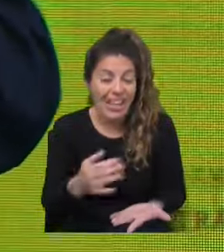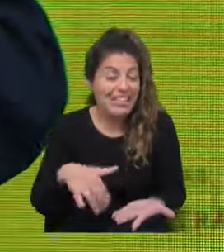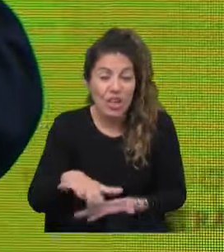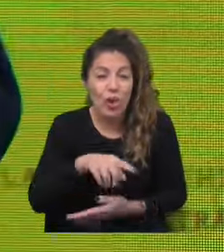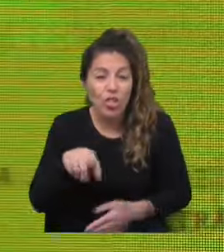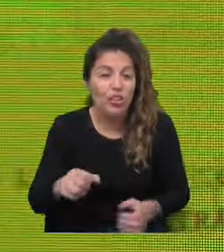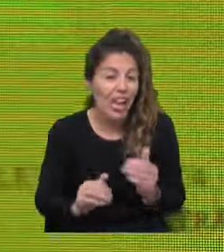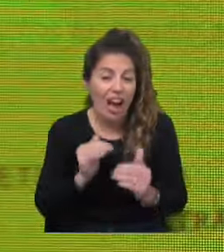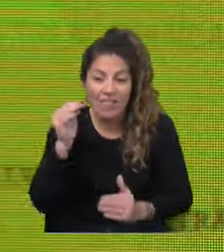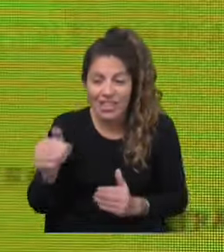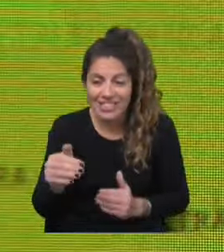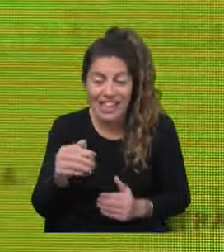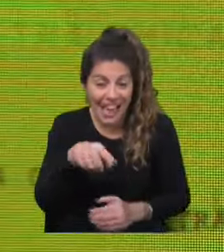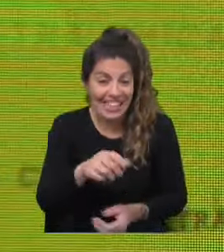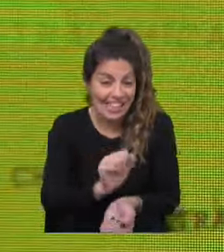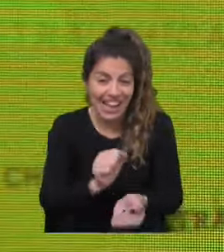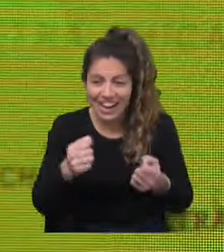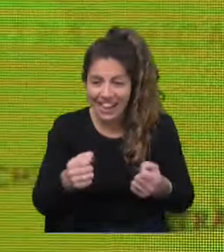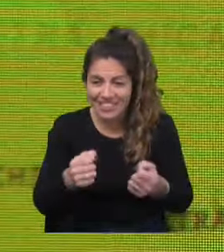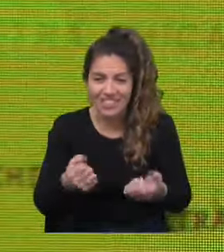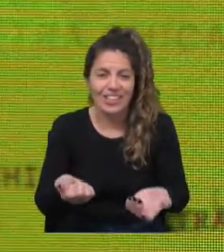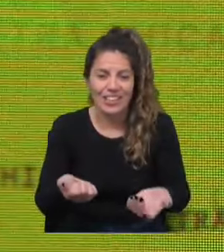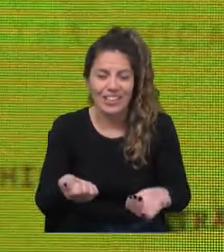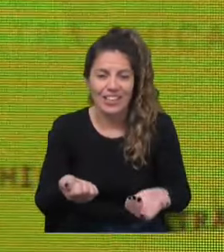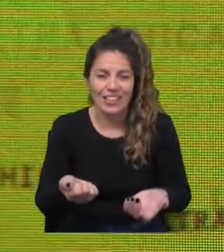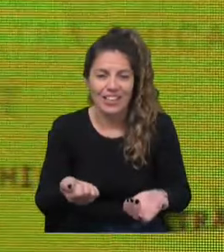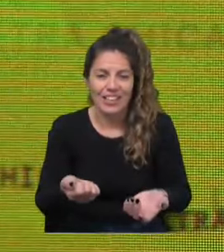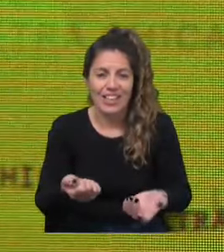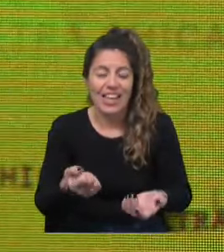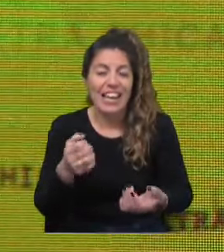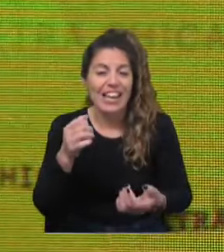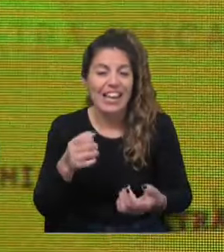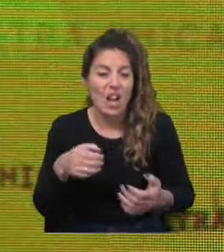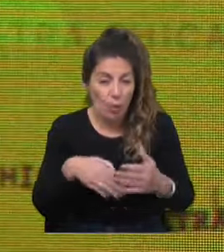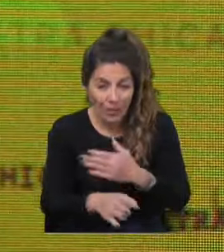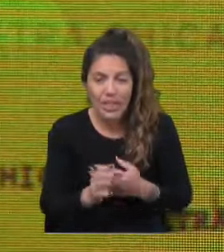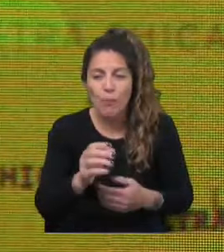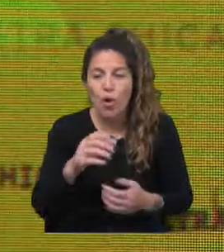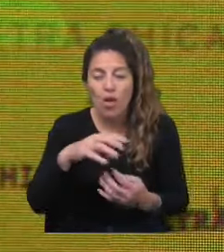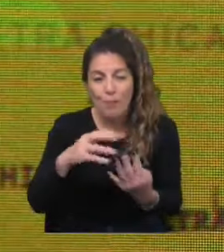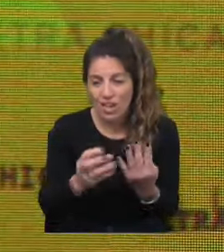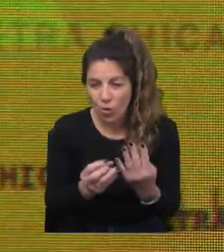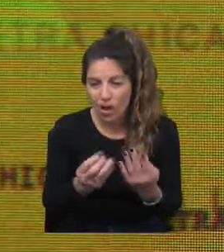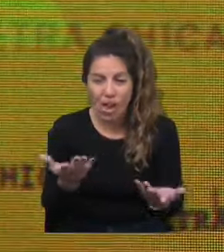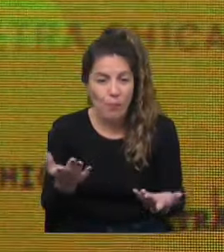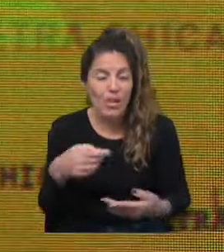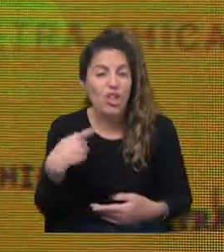donde él da el salto, es desde la cárcel. Él cae con con marihuana, con Papacho Cartes en 2013, pero